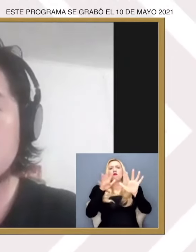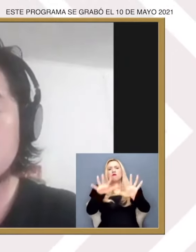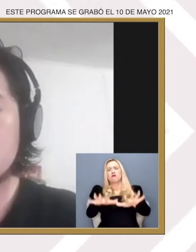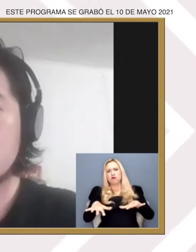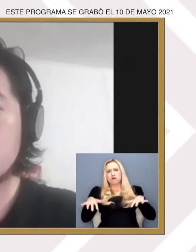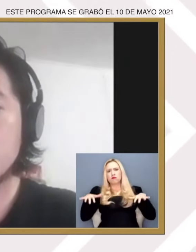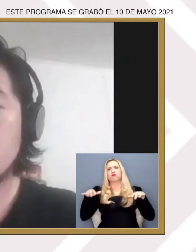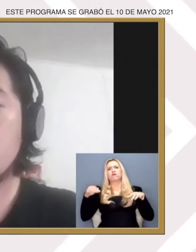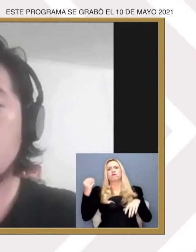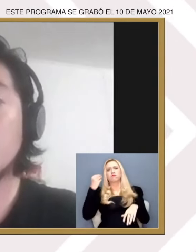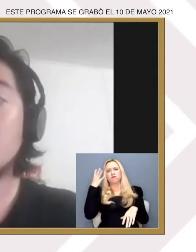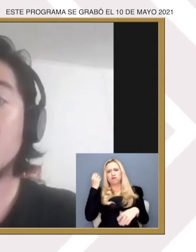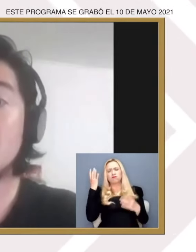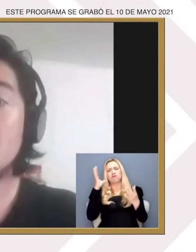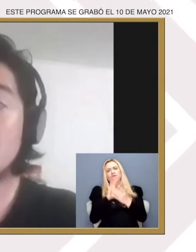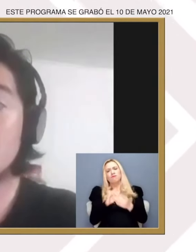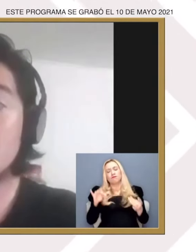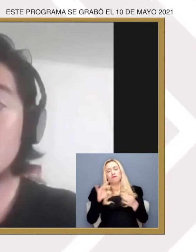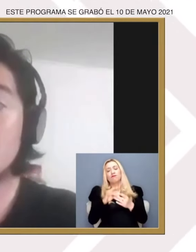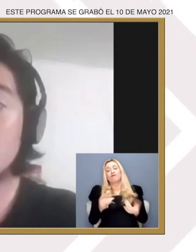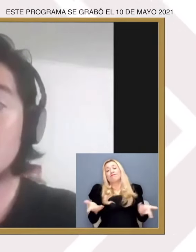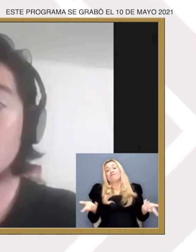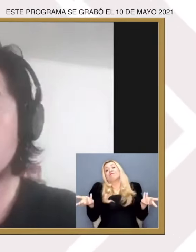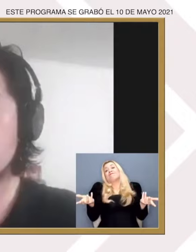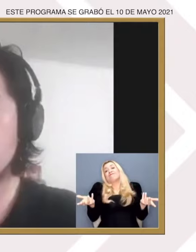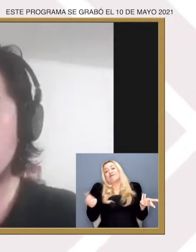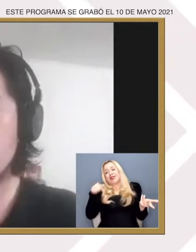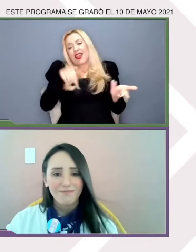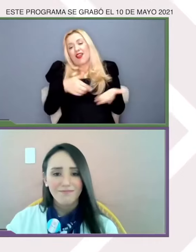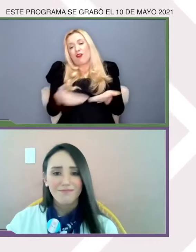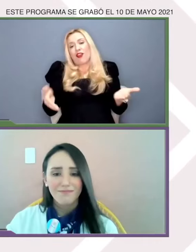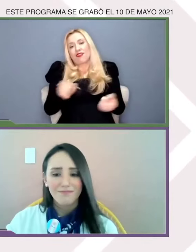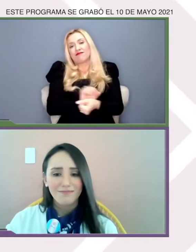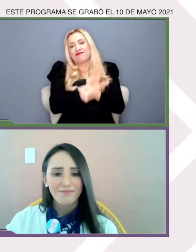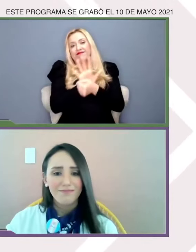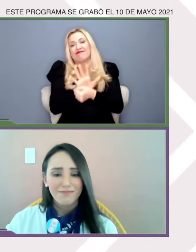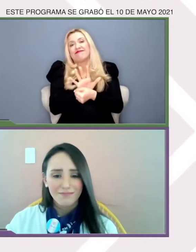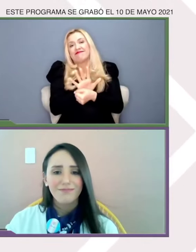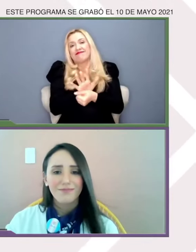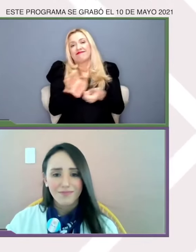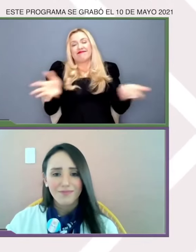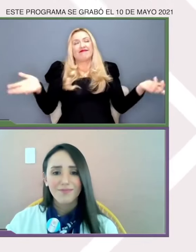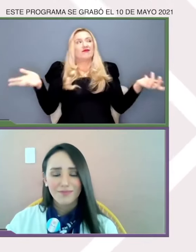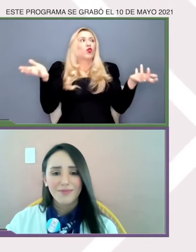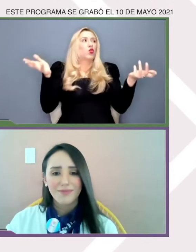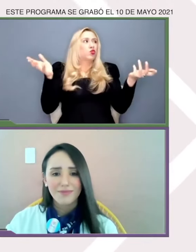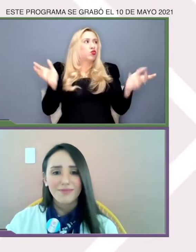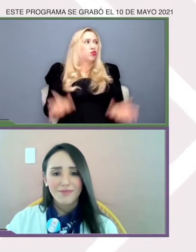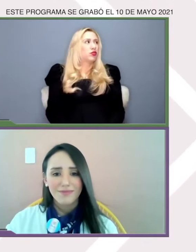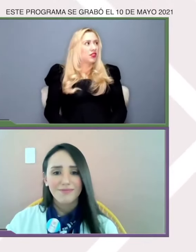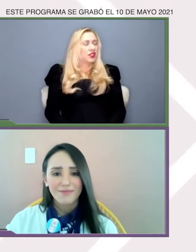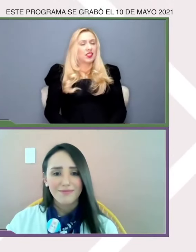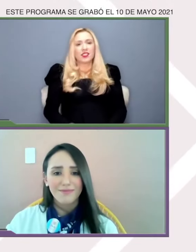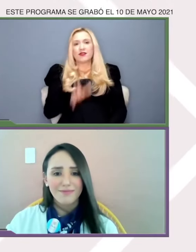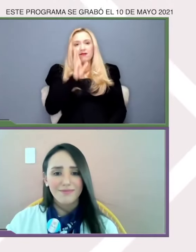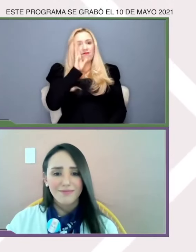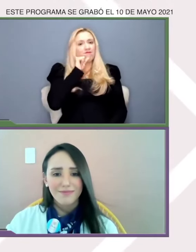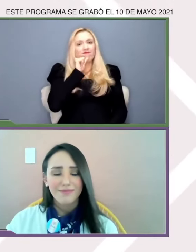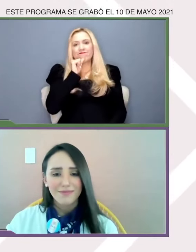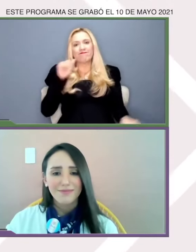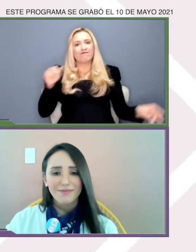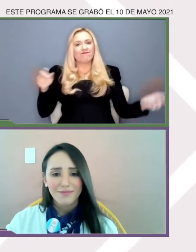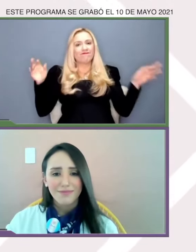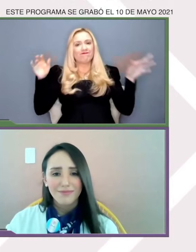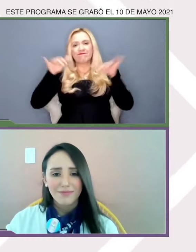pares, pero ante este distanciamiento social tenían que hacerse de nuevas estrategias y una de ellas